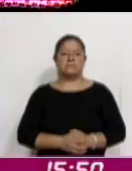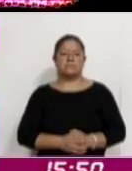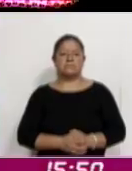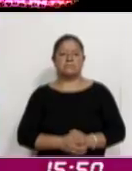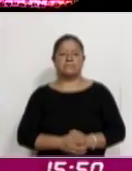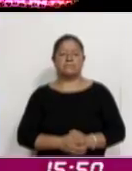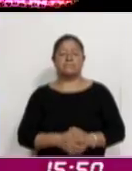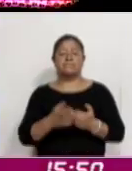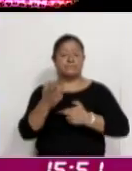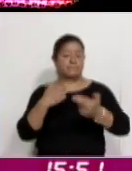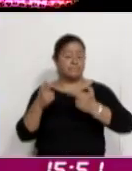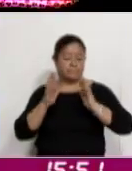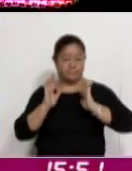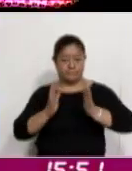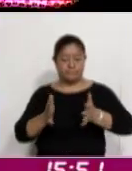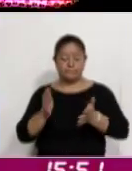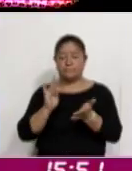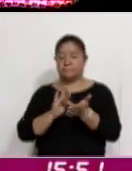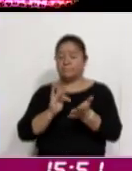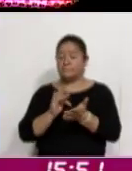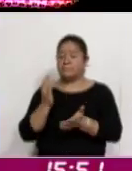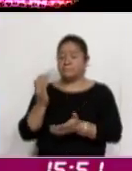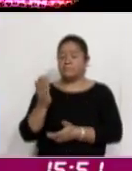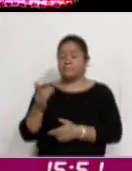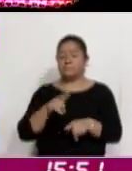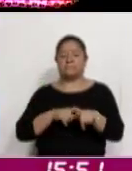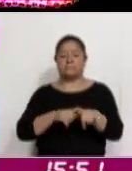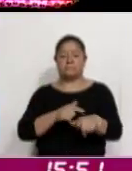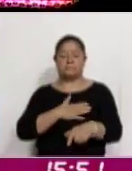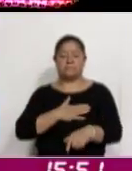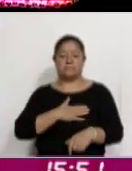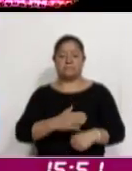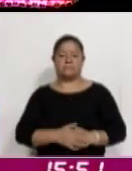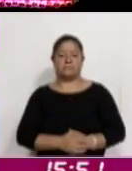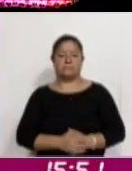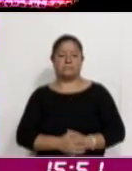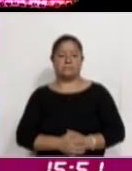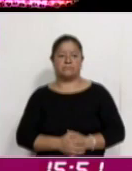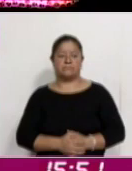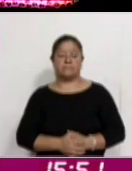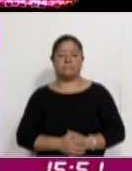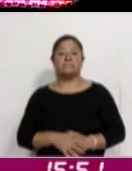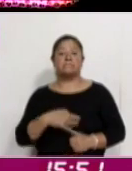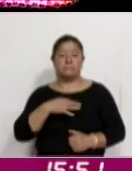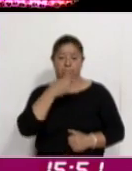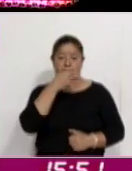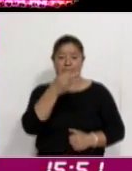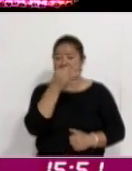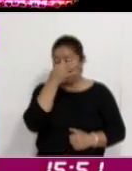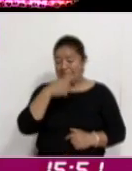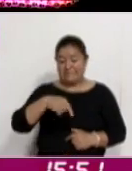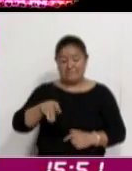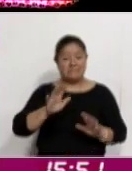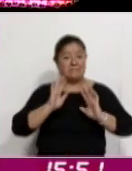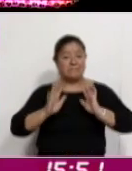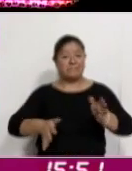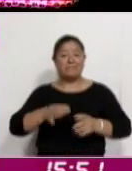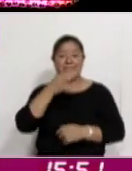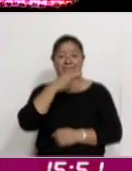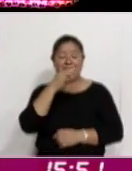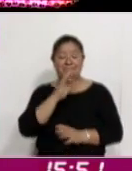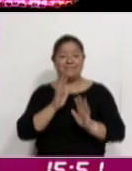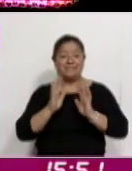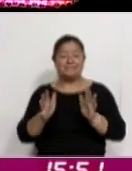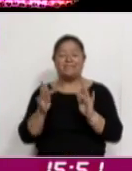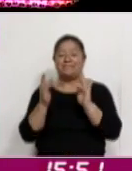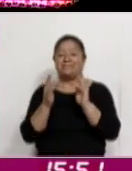Ya estamos de regreso. Muchísimas gracias por continuar con nosotros. Y le decía, pues ya estamos por iniciar con estos festejos. Nos vamos a